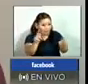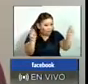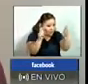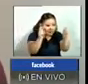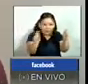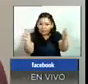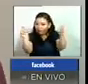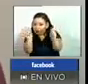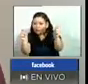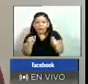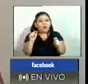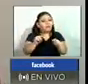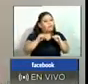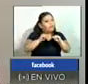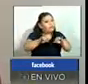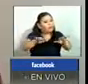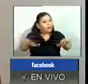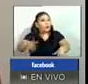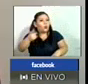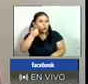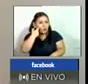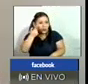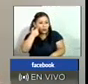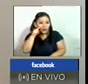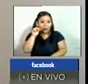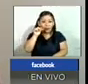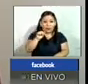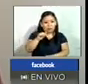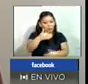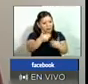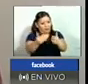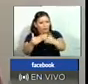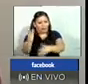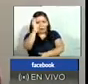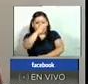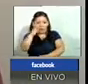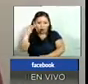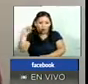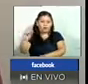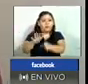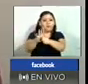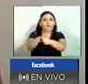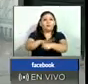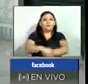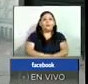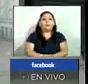clandestinas se extienden por toda la región en medio del confinamiento por el COVID-19